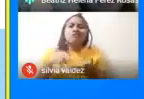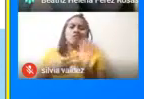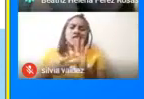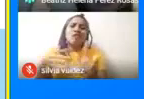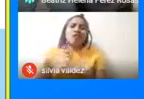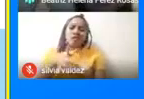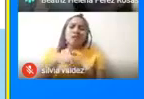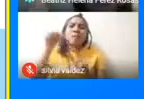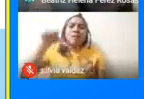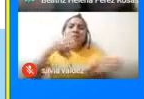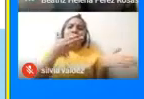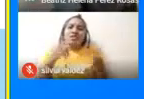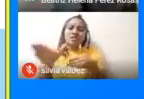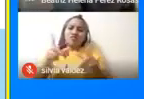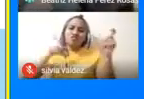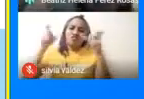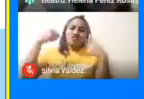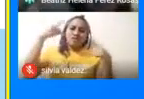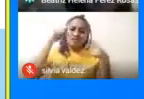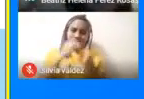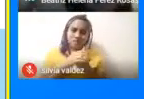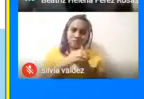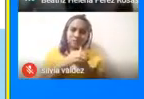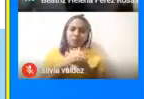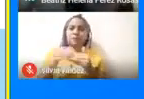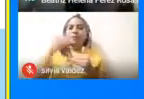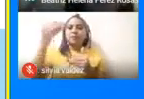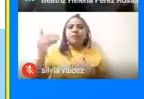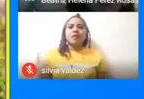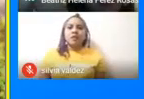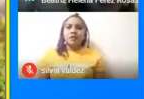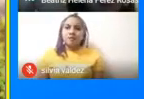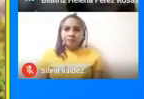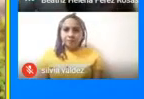mala planificación del turismo. Siguiente.